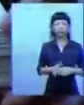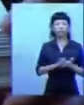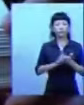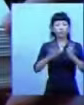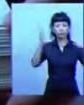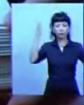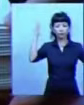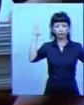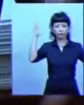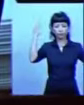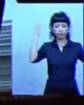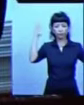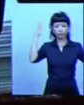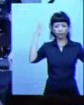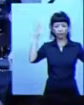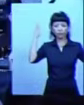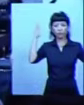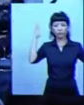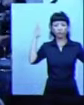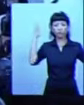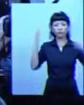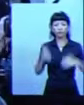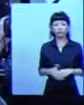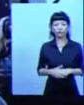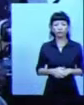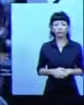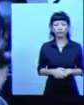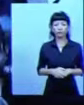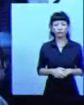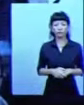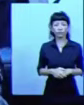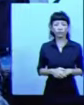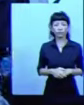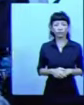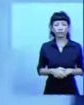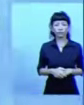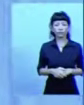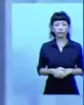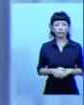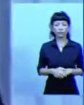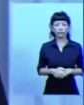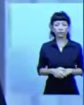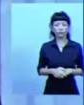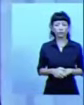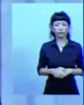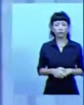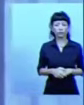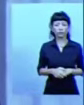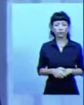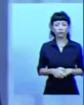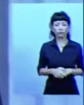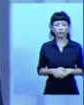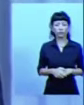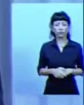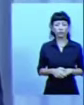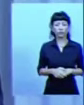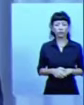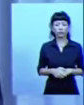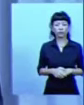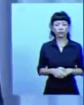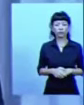fuerte digamos y grande eh Sarmiento que si Sarmiento Escucha lo que él pretende hacer con la